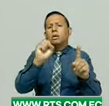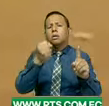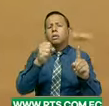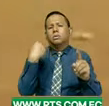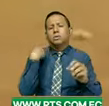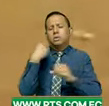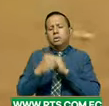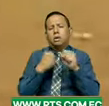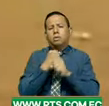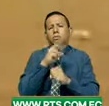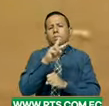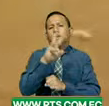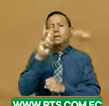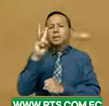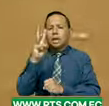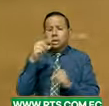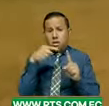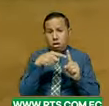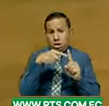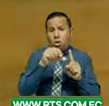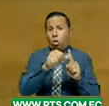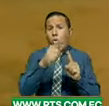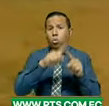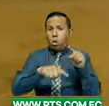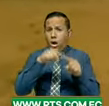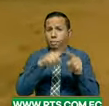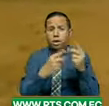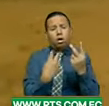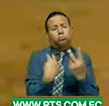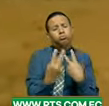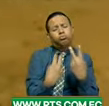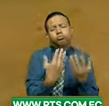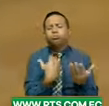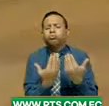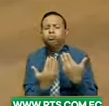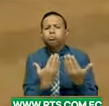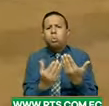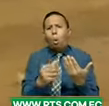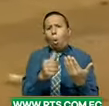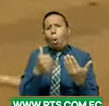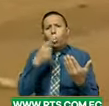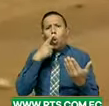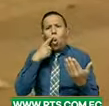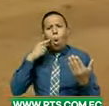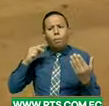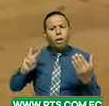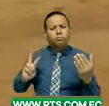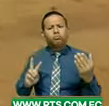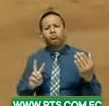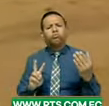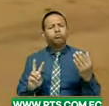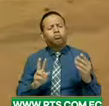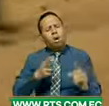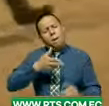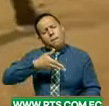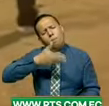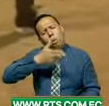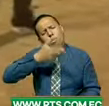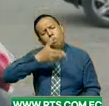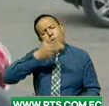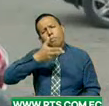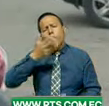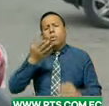Esto mientras conversaba con otros amigos. Momento preciso en que sicarios llegaron a pie y le dispararon en varias